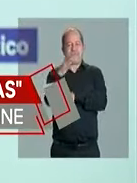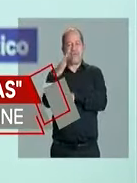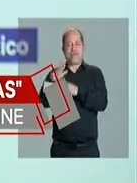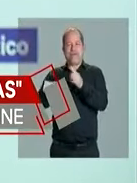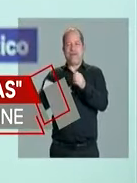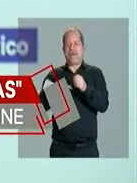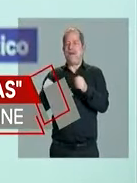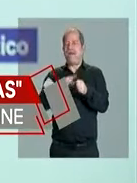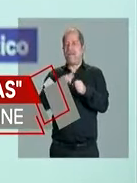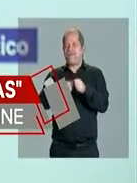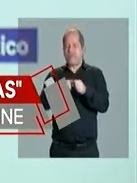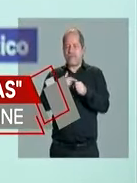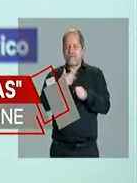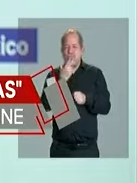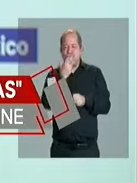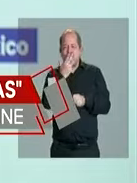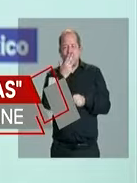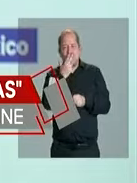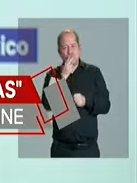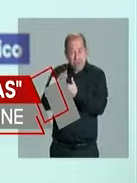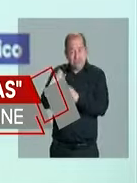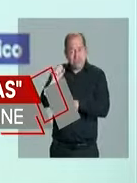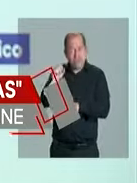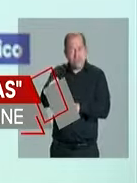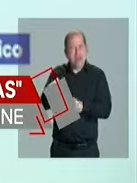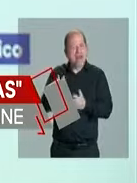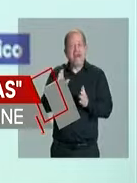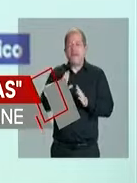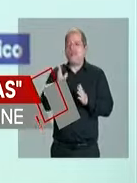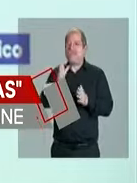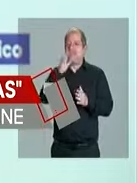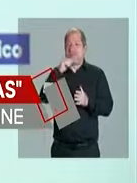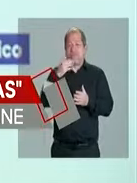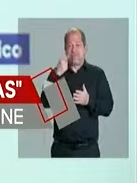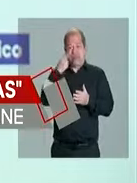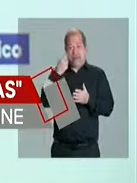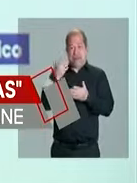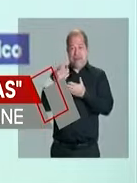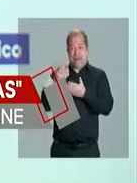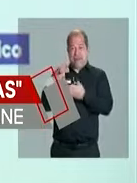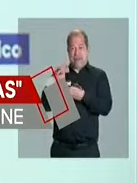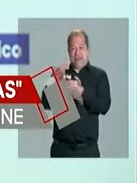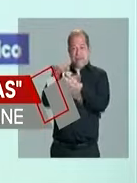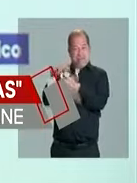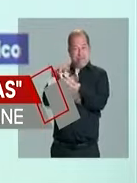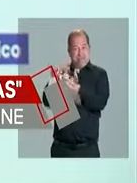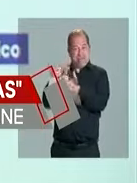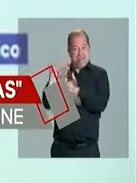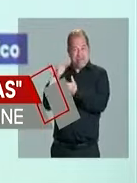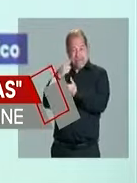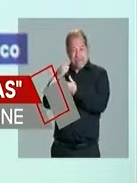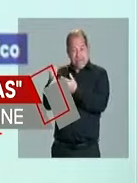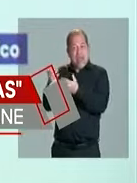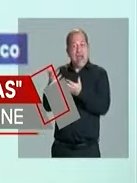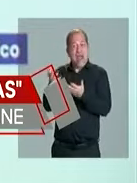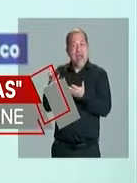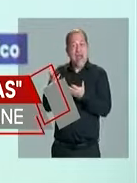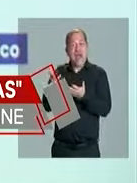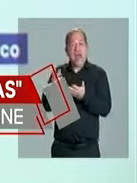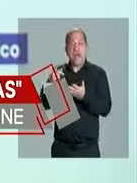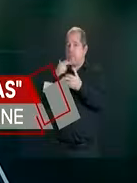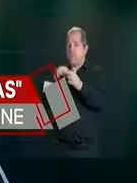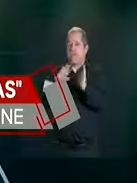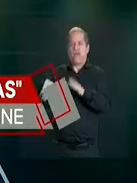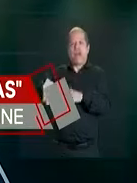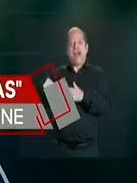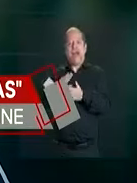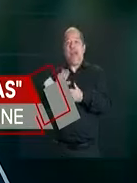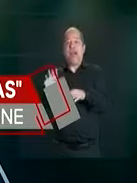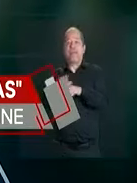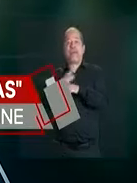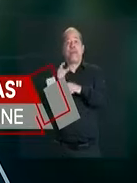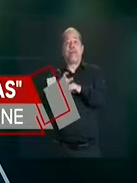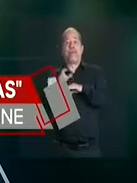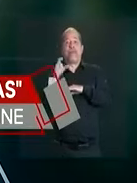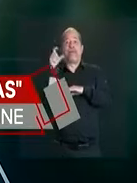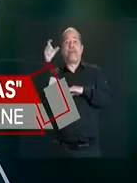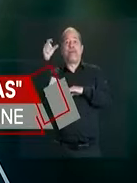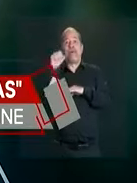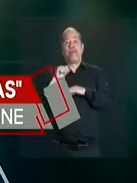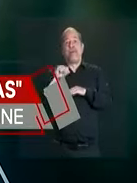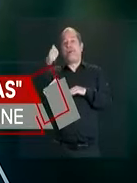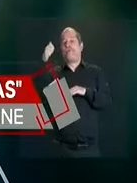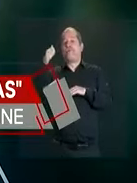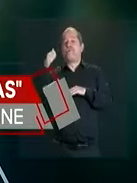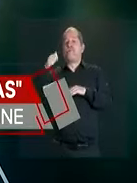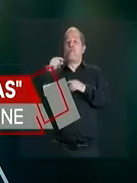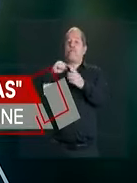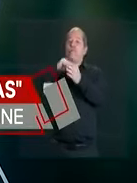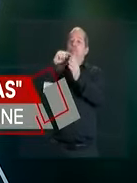desajuste, un periodo de tiempo en donde no había señal, pero se están revisando ya de manera institucional también